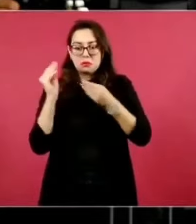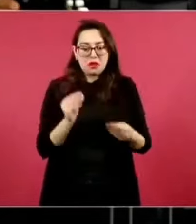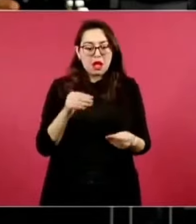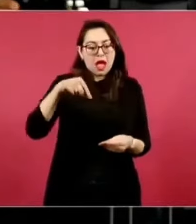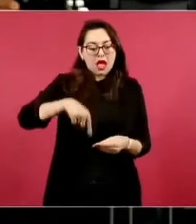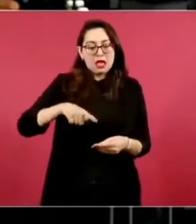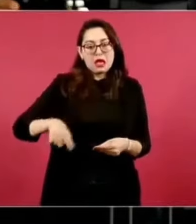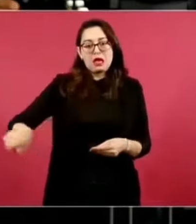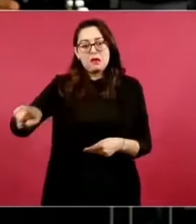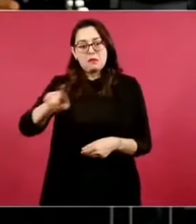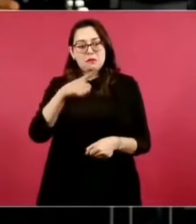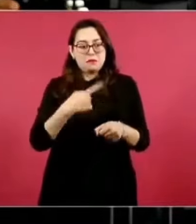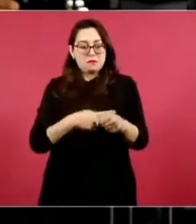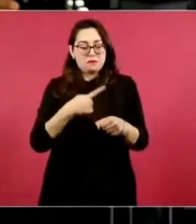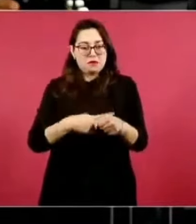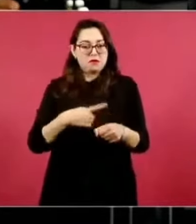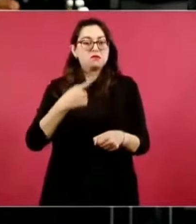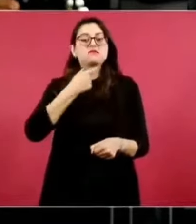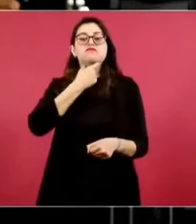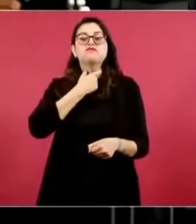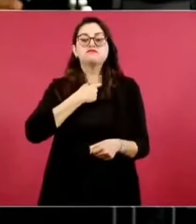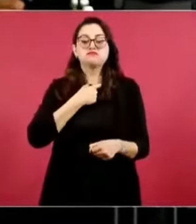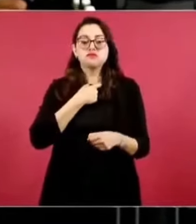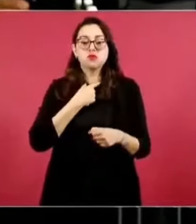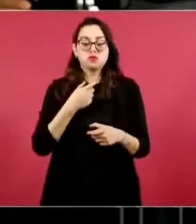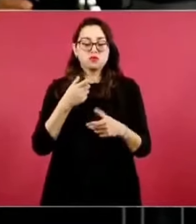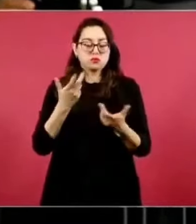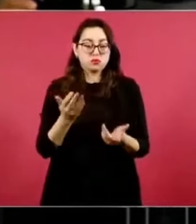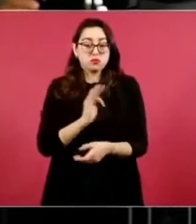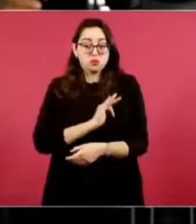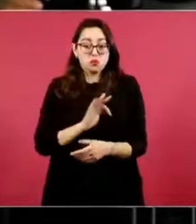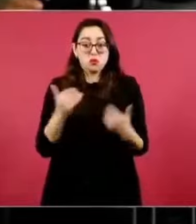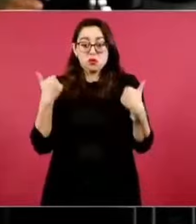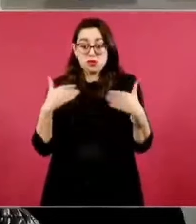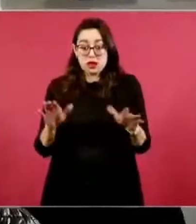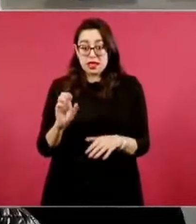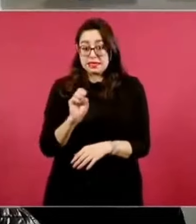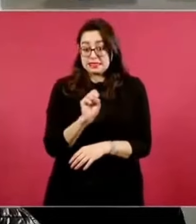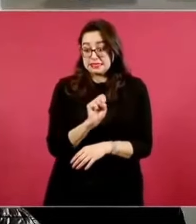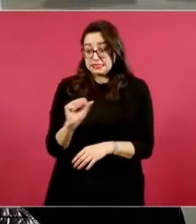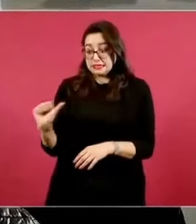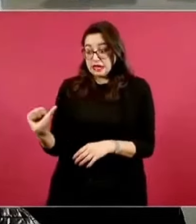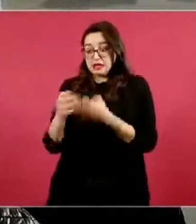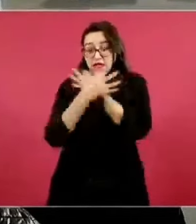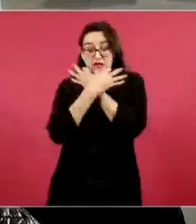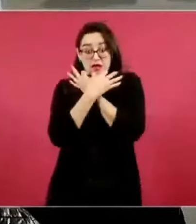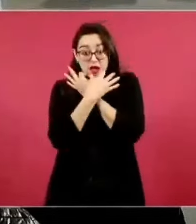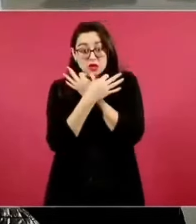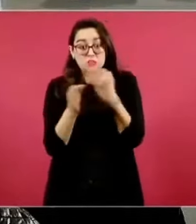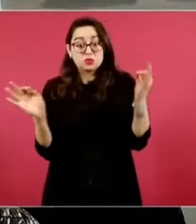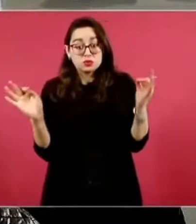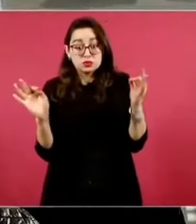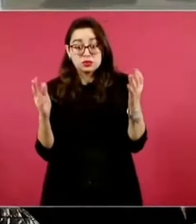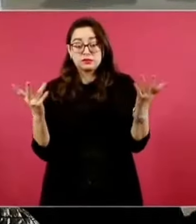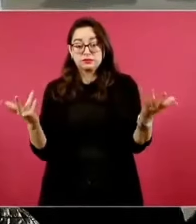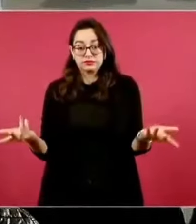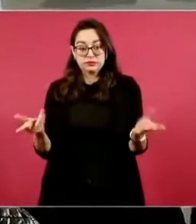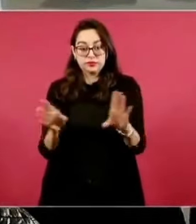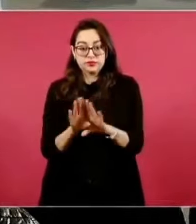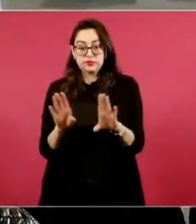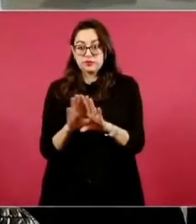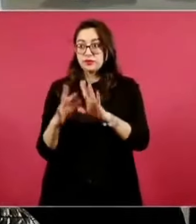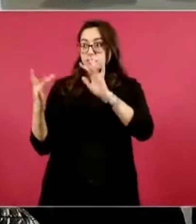pacientes con lesión medular Este es un comunicado de la secretaría de salud que iban a tomar y que iban a buscar en el en